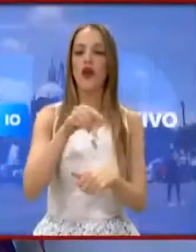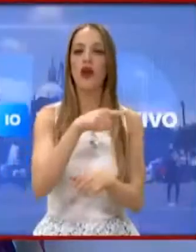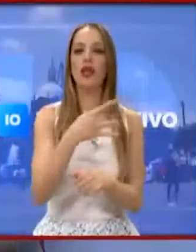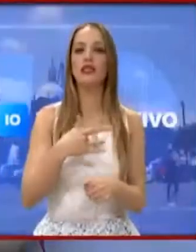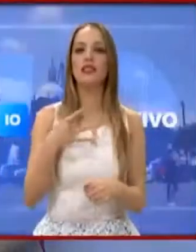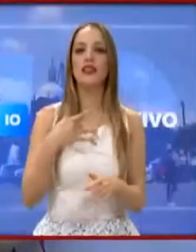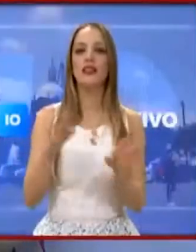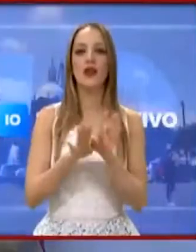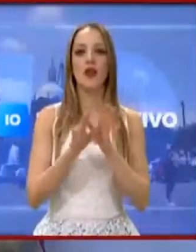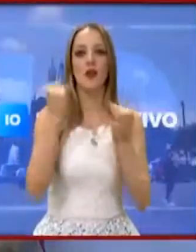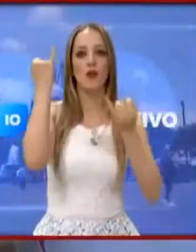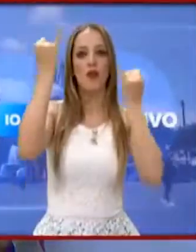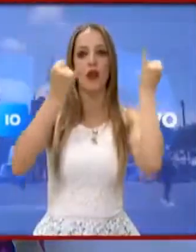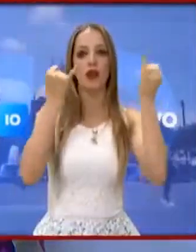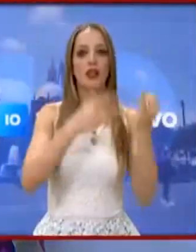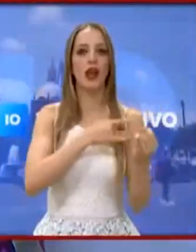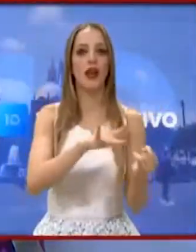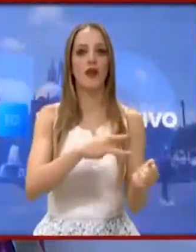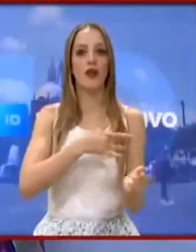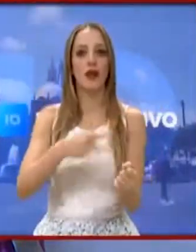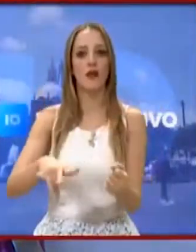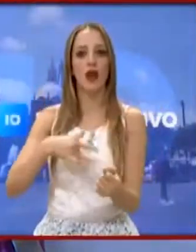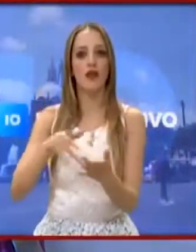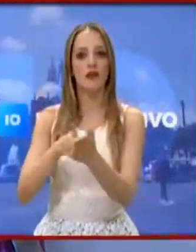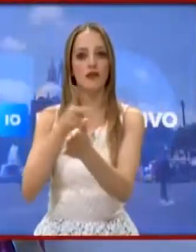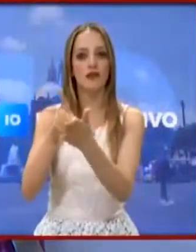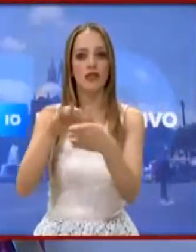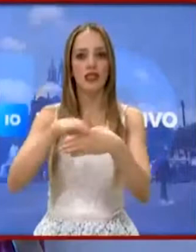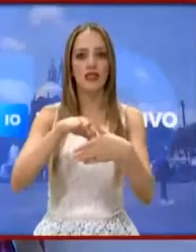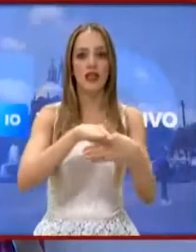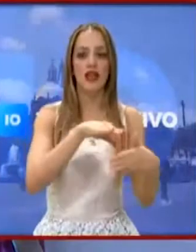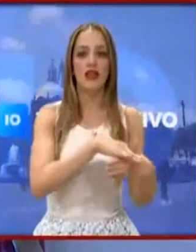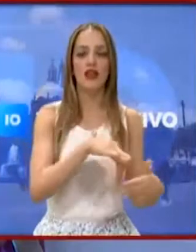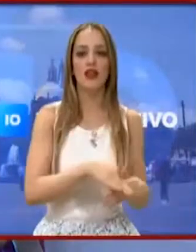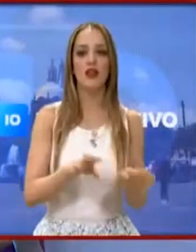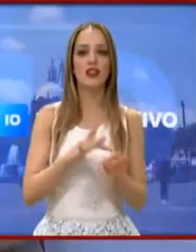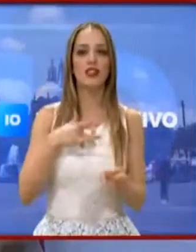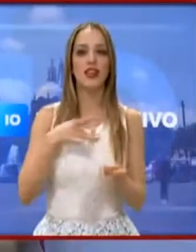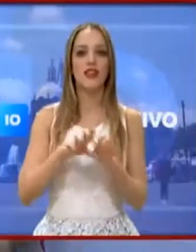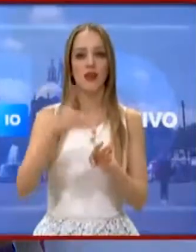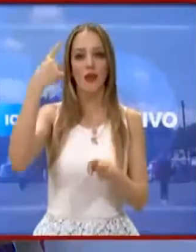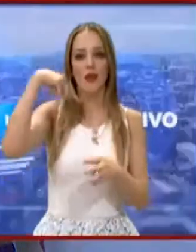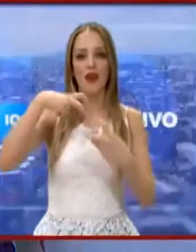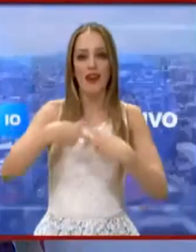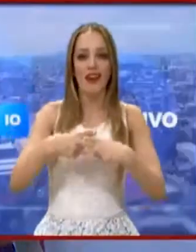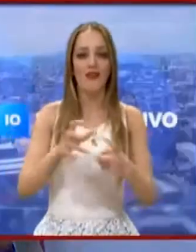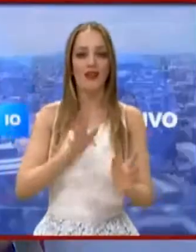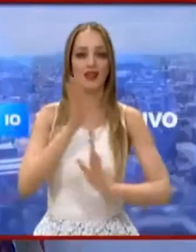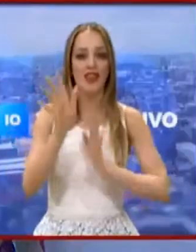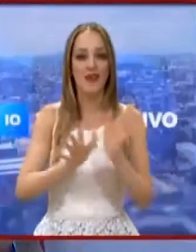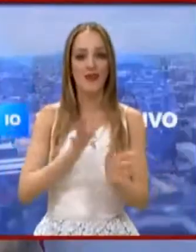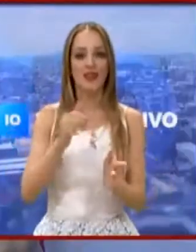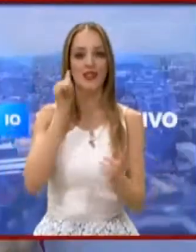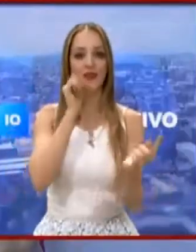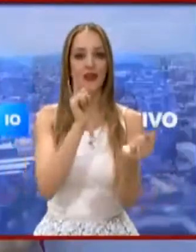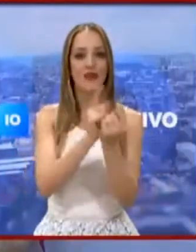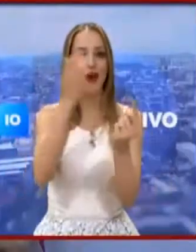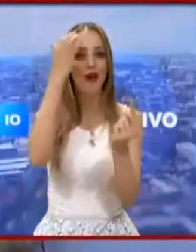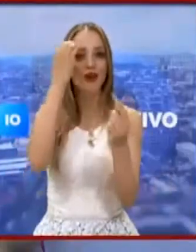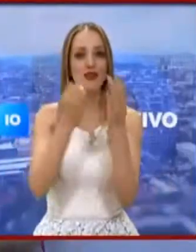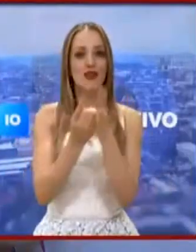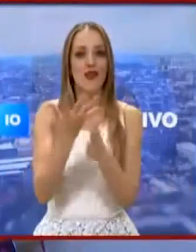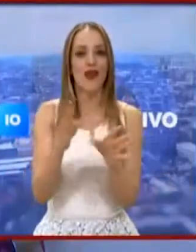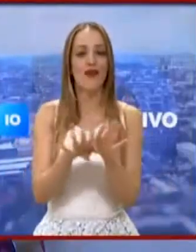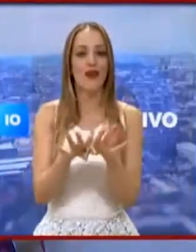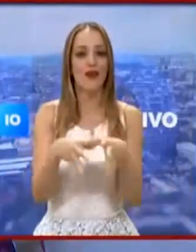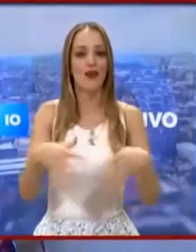generando esta ilusión que tiene las maripositas, esta emoción que da el conocer a alguien nuevo,